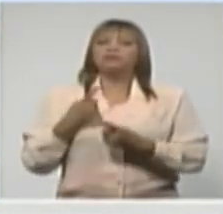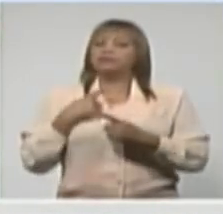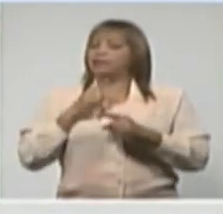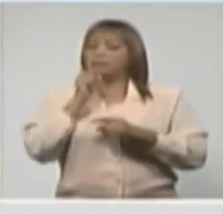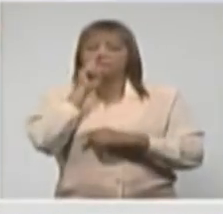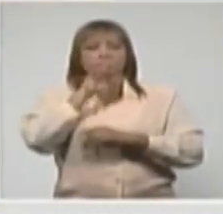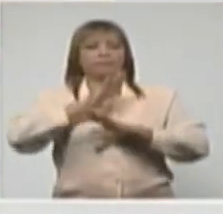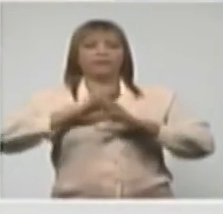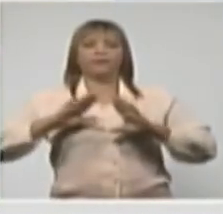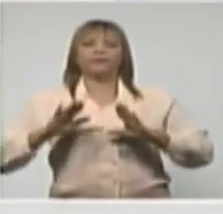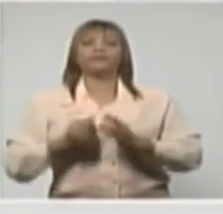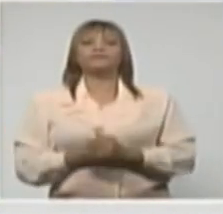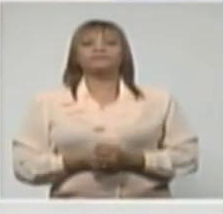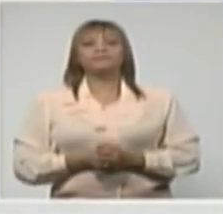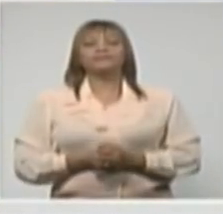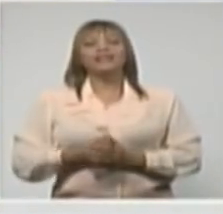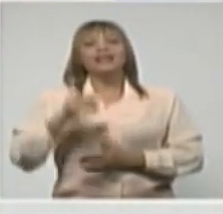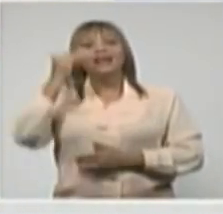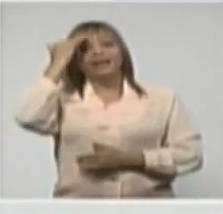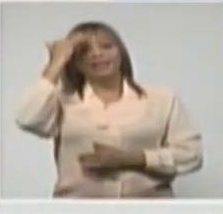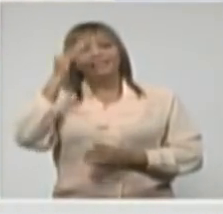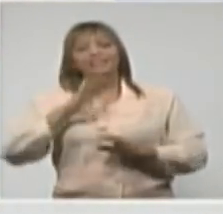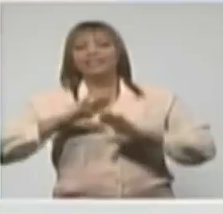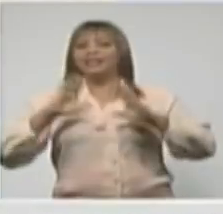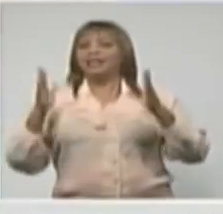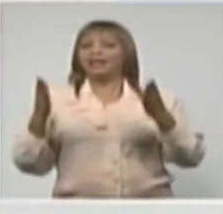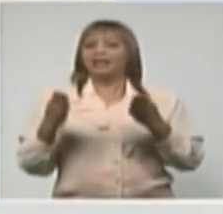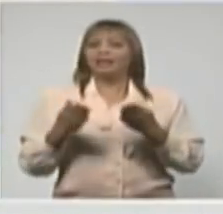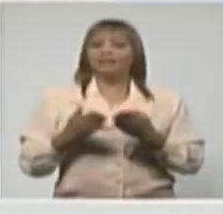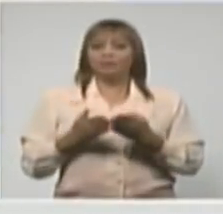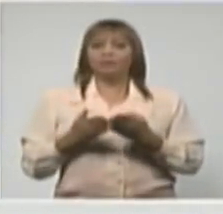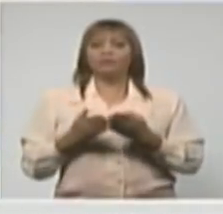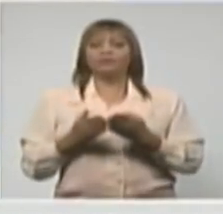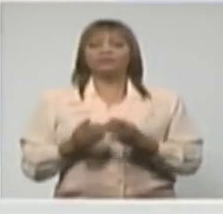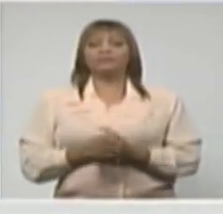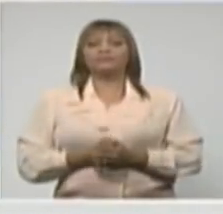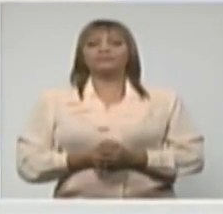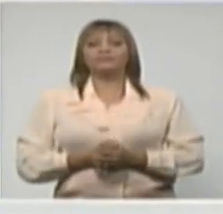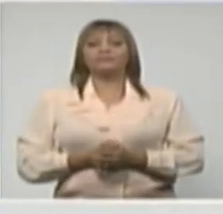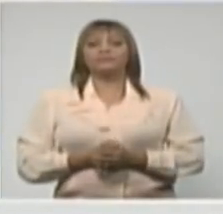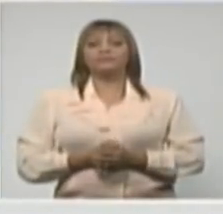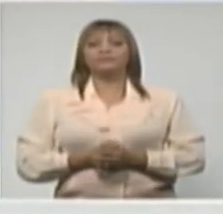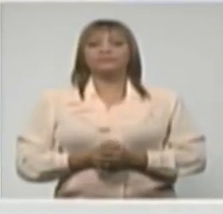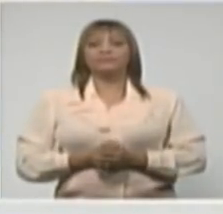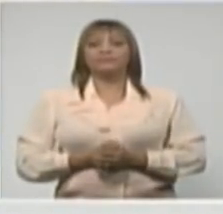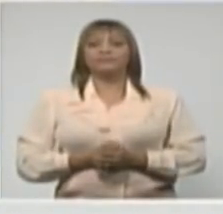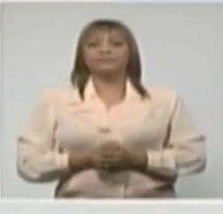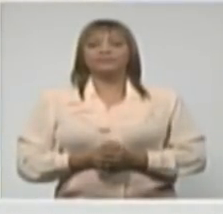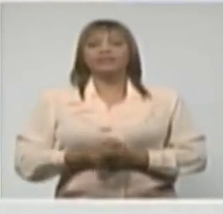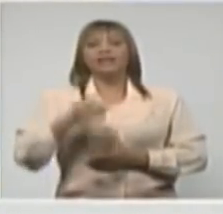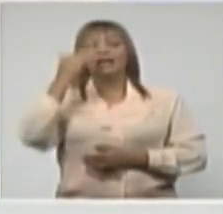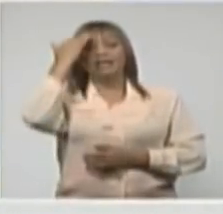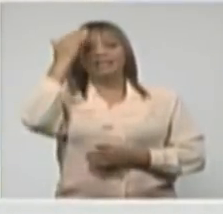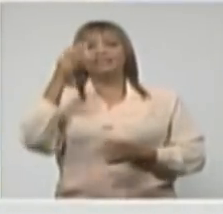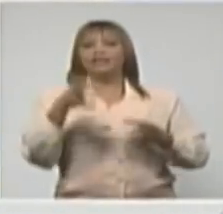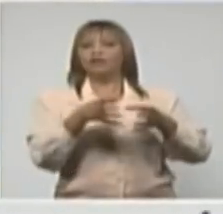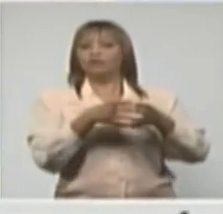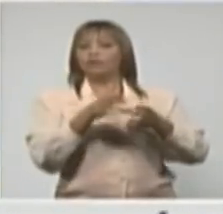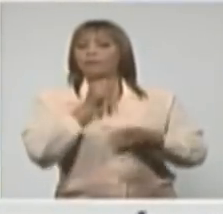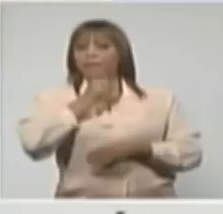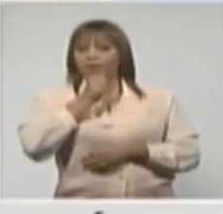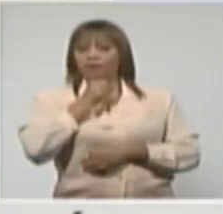Bueno, agradecerle a todos ustedes, agradecerle a al equipo, a Abdiel, que está hoy